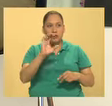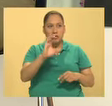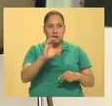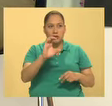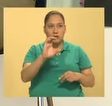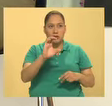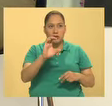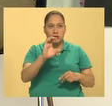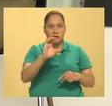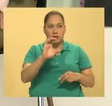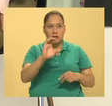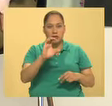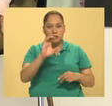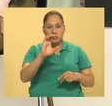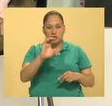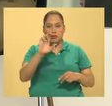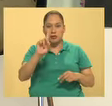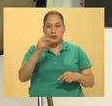ahorita yo la voy a dar nuevamente,